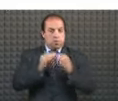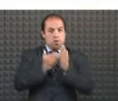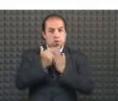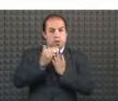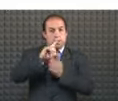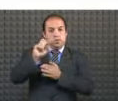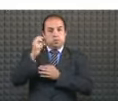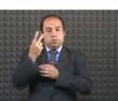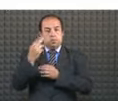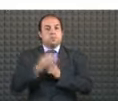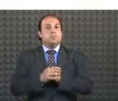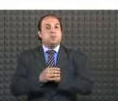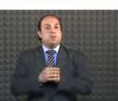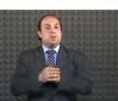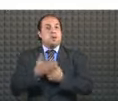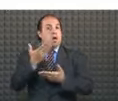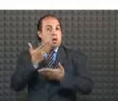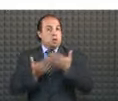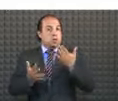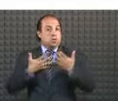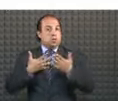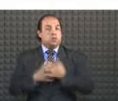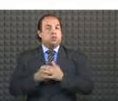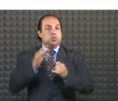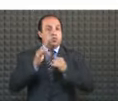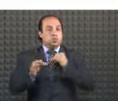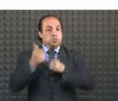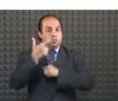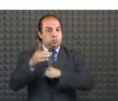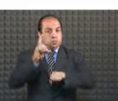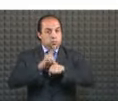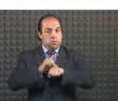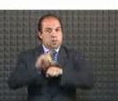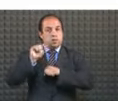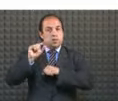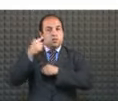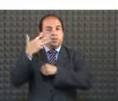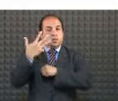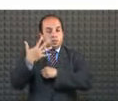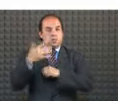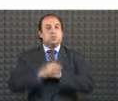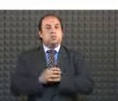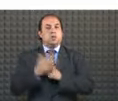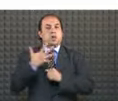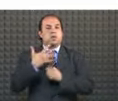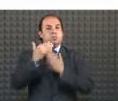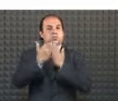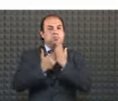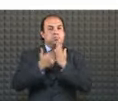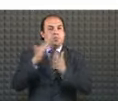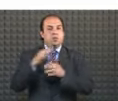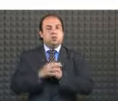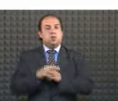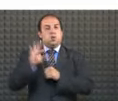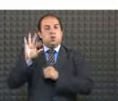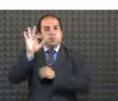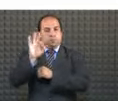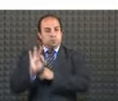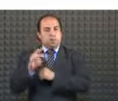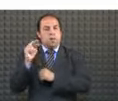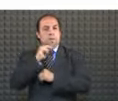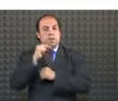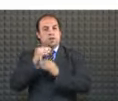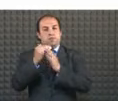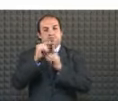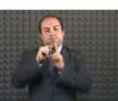125, a un promedio diario actual de los últimos 7 días de 75. Es una reducción, como les decía, del 40% en la velocidad